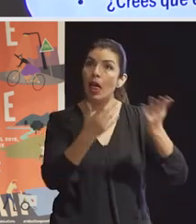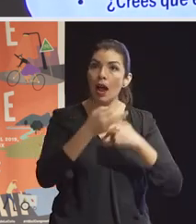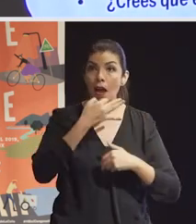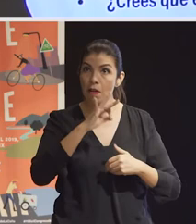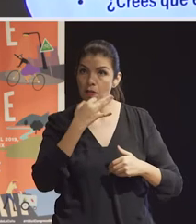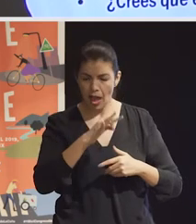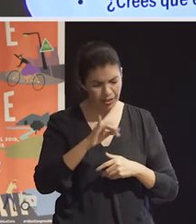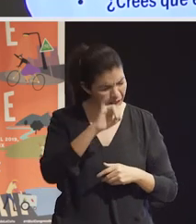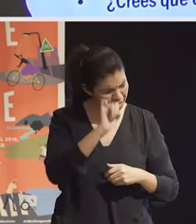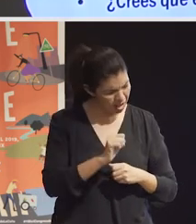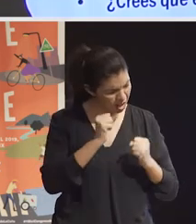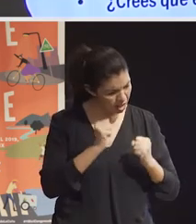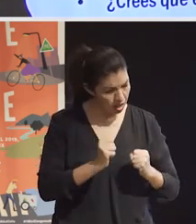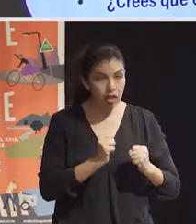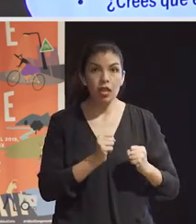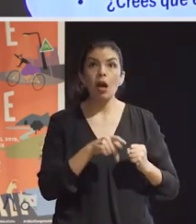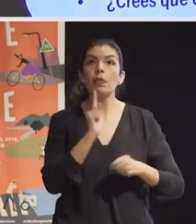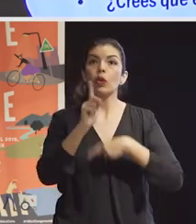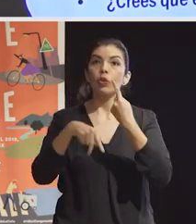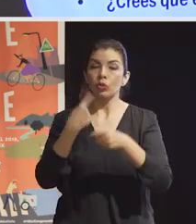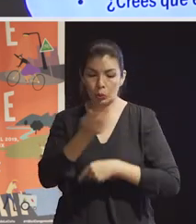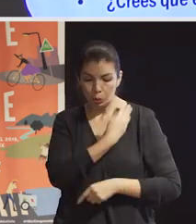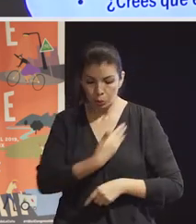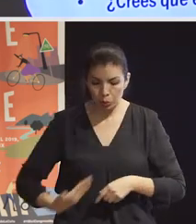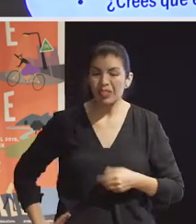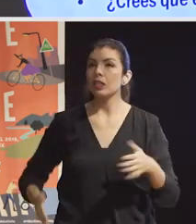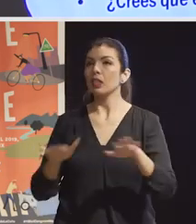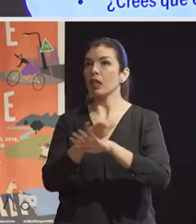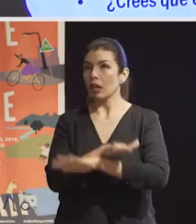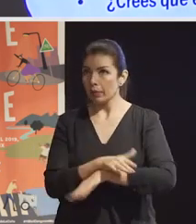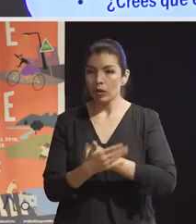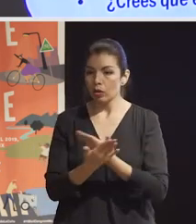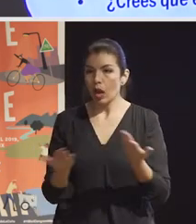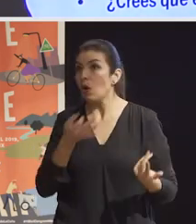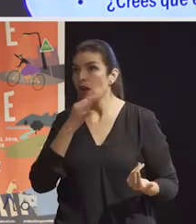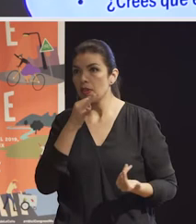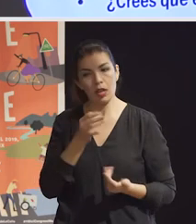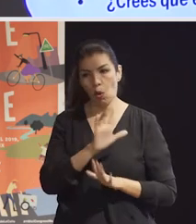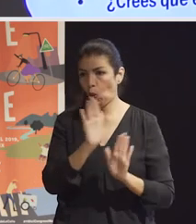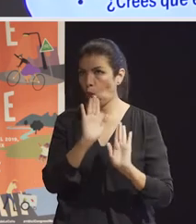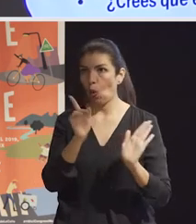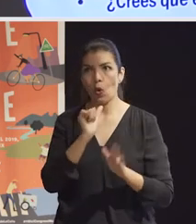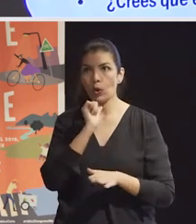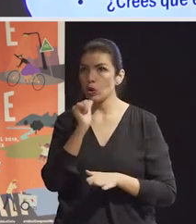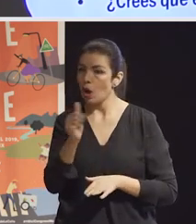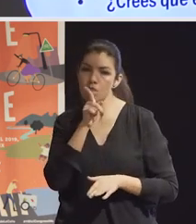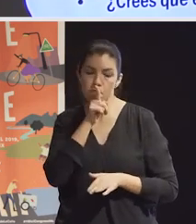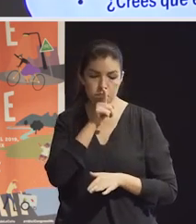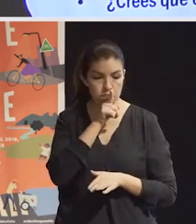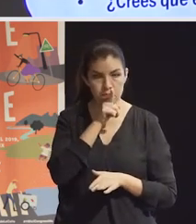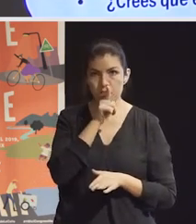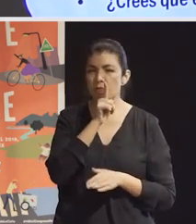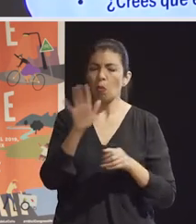recientemente que cabildos estos grupos comunitarios algunos que fueron grupos profesionales otros